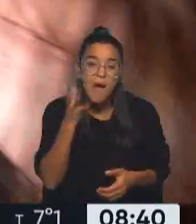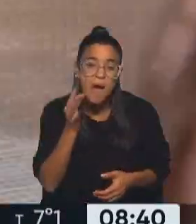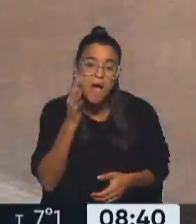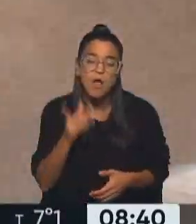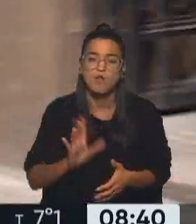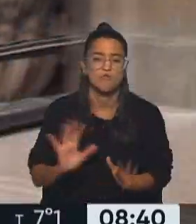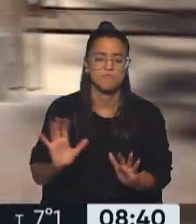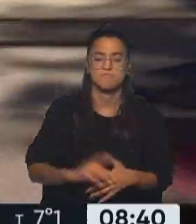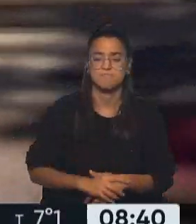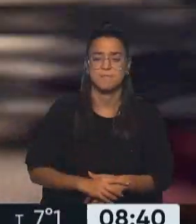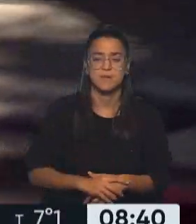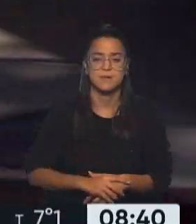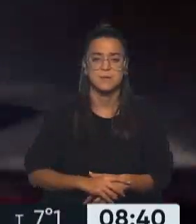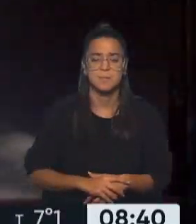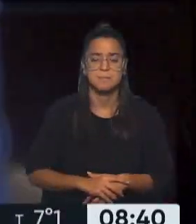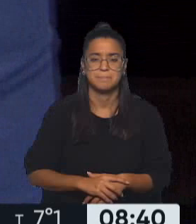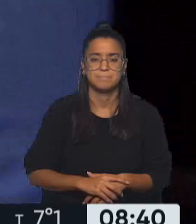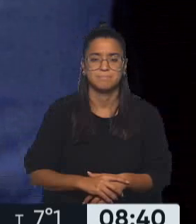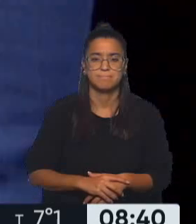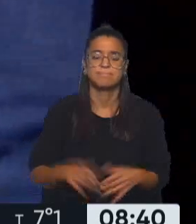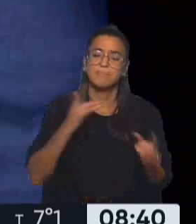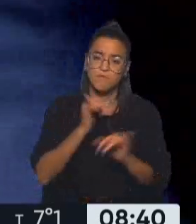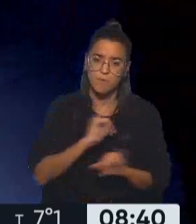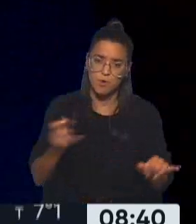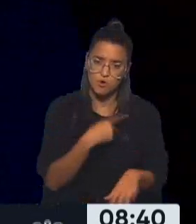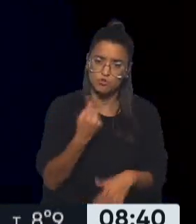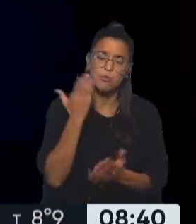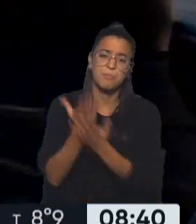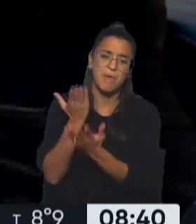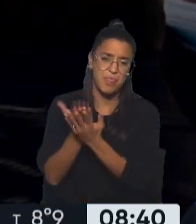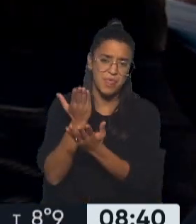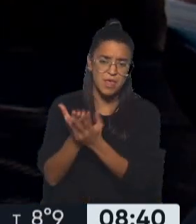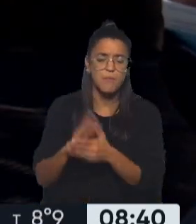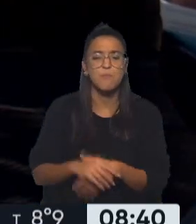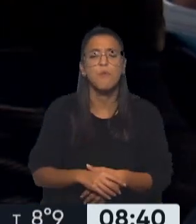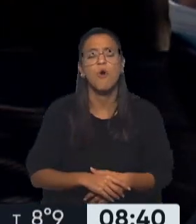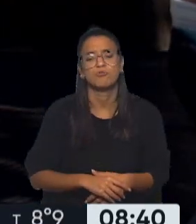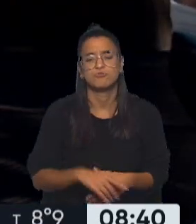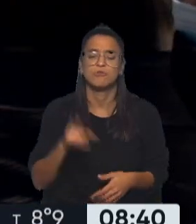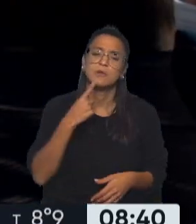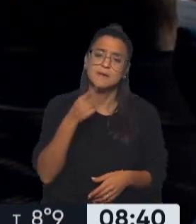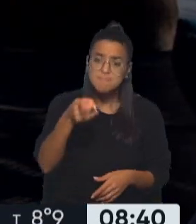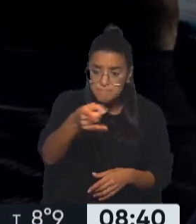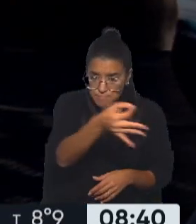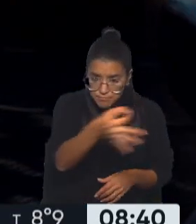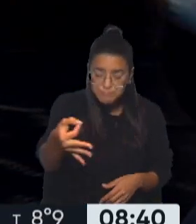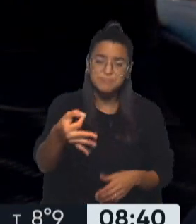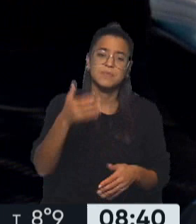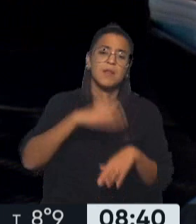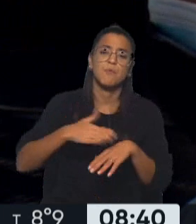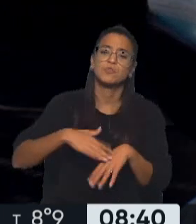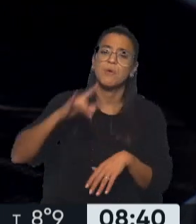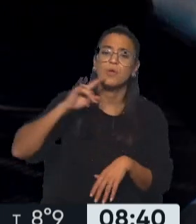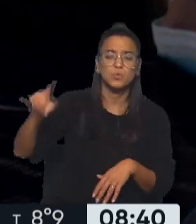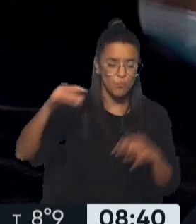Efectivamente, nosotros ya tenemos esa declaración, que la pedimos por oficio al juzgado, y él efectivamente responsabiliza de